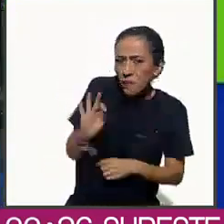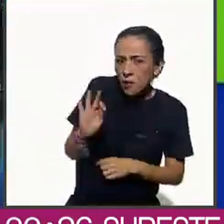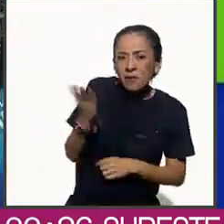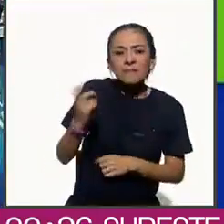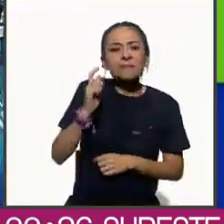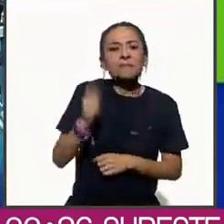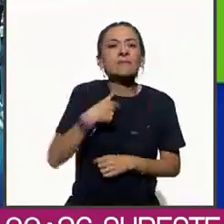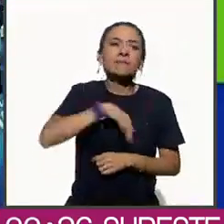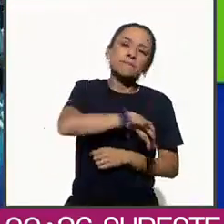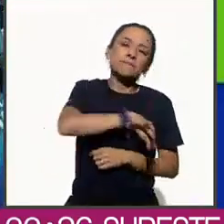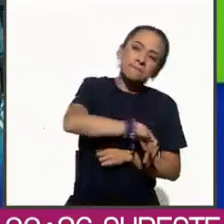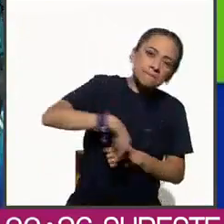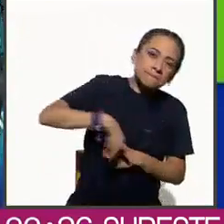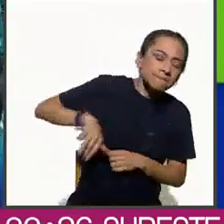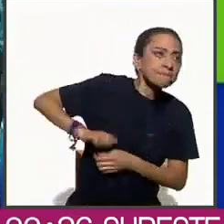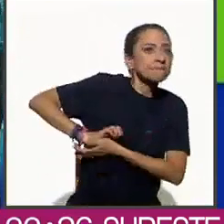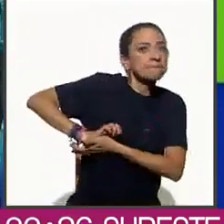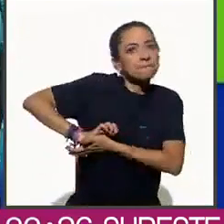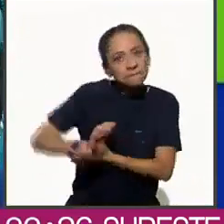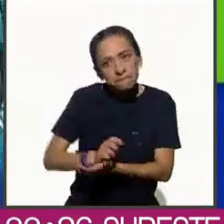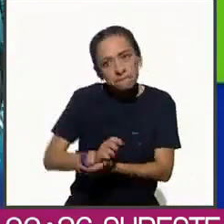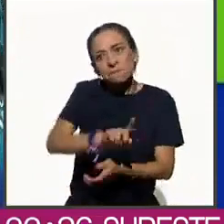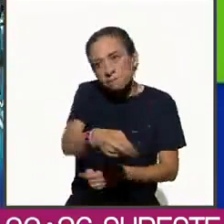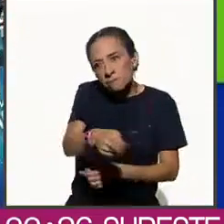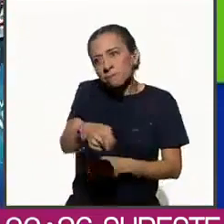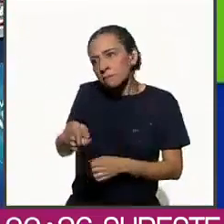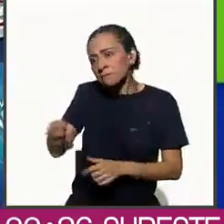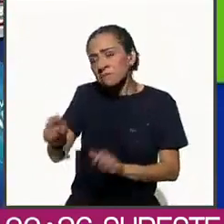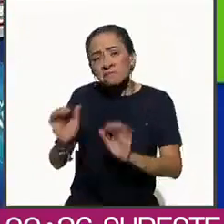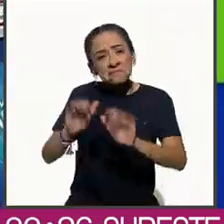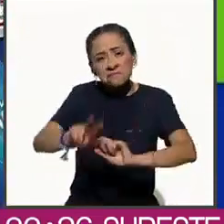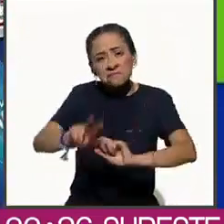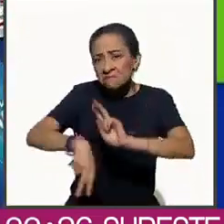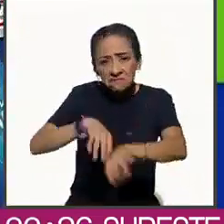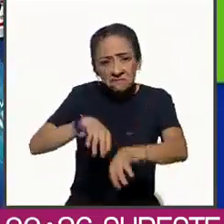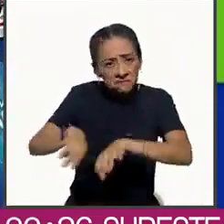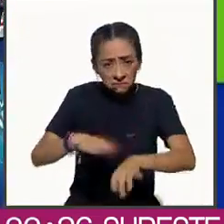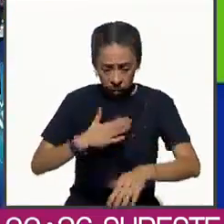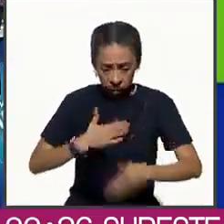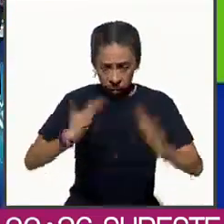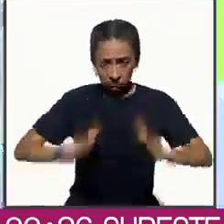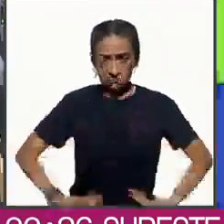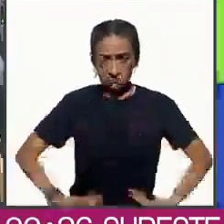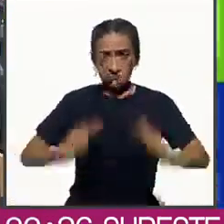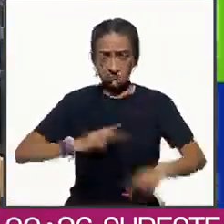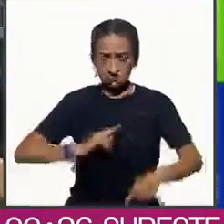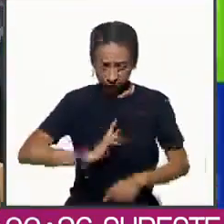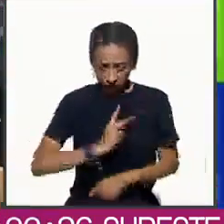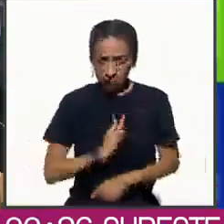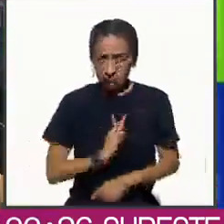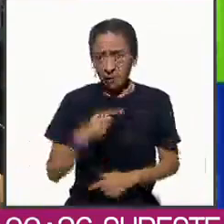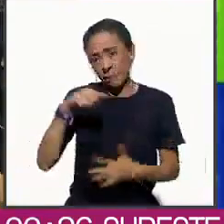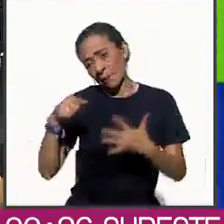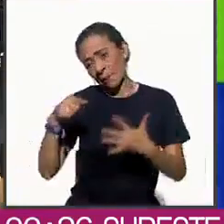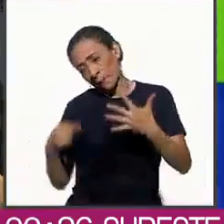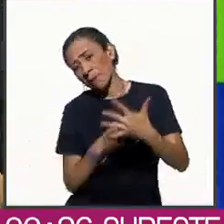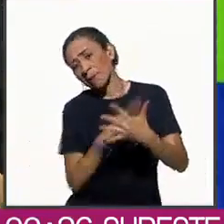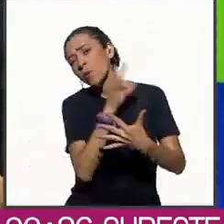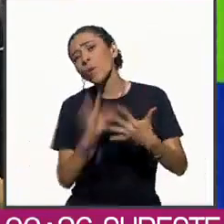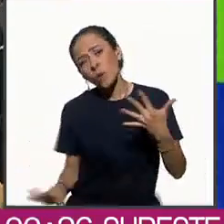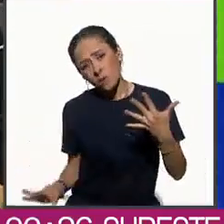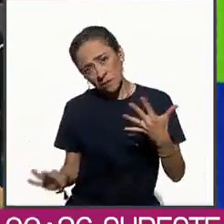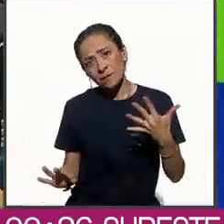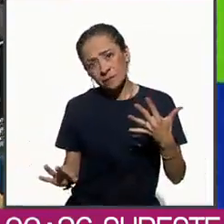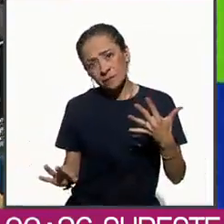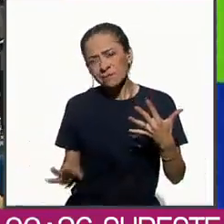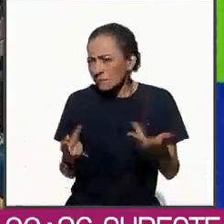exclusión y la discriminación en el acceso laboral, pues las personas trans estamos en el último lugar. El acceso a la justicia, ¿no? ¿Qué